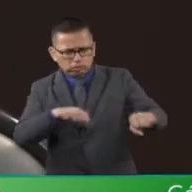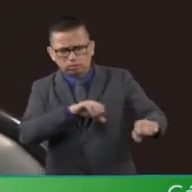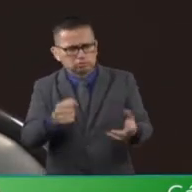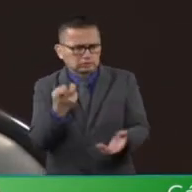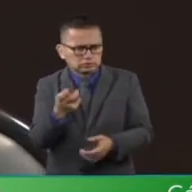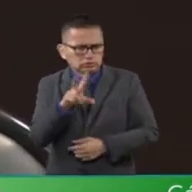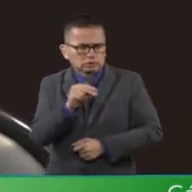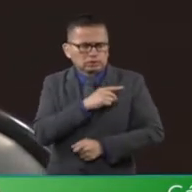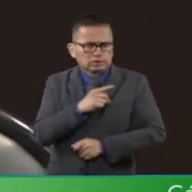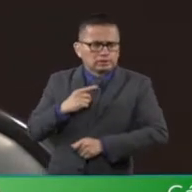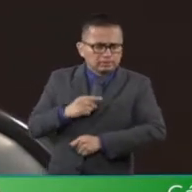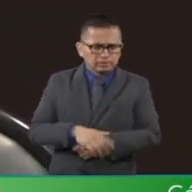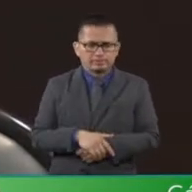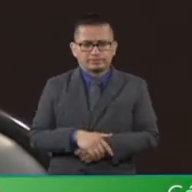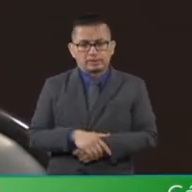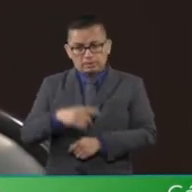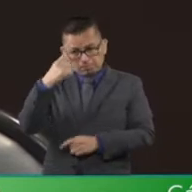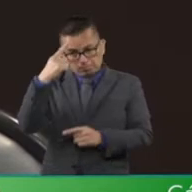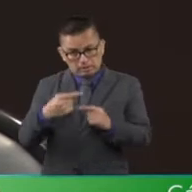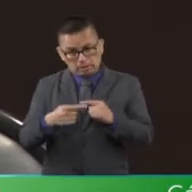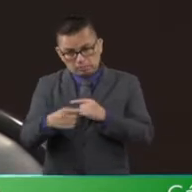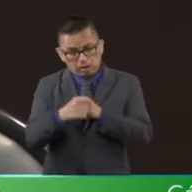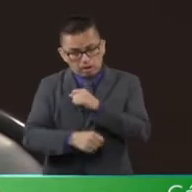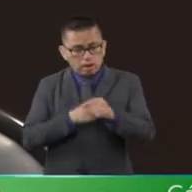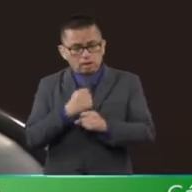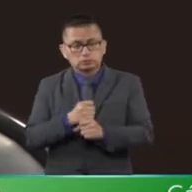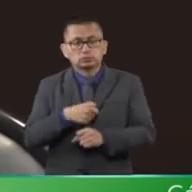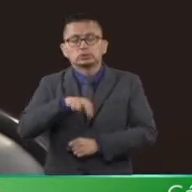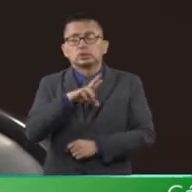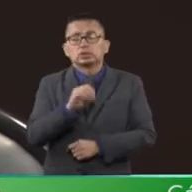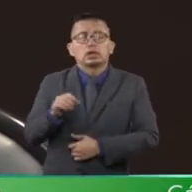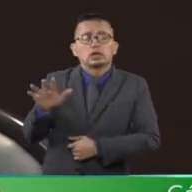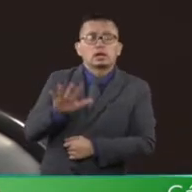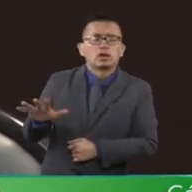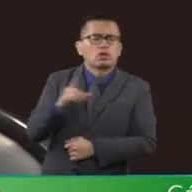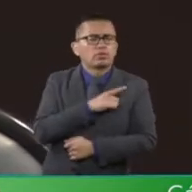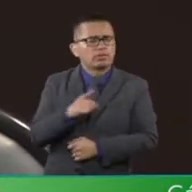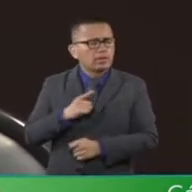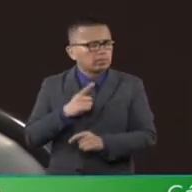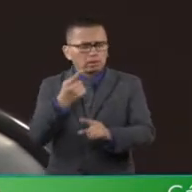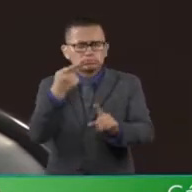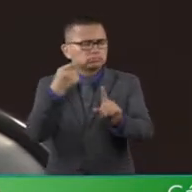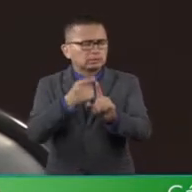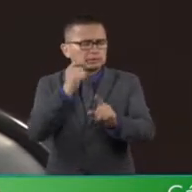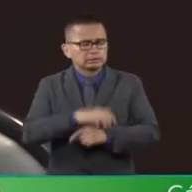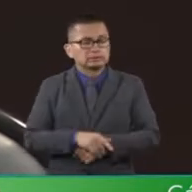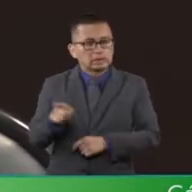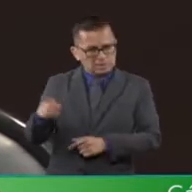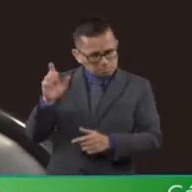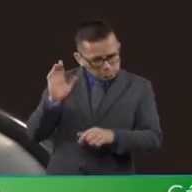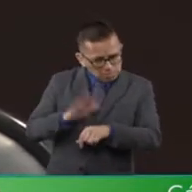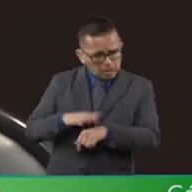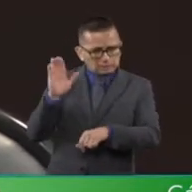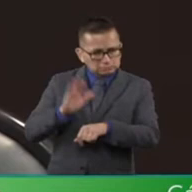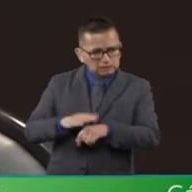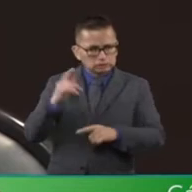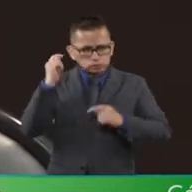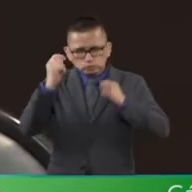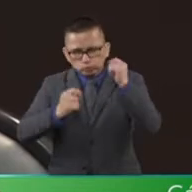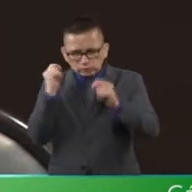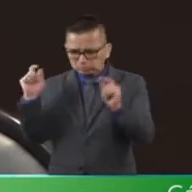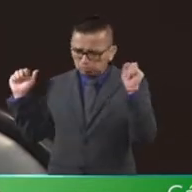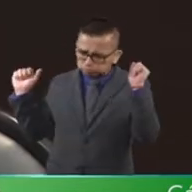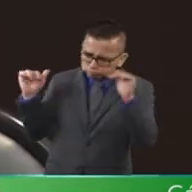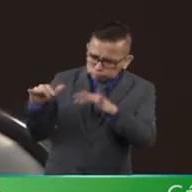duda en los próximos años son lograr un turismo sostenible que preserve la riqueza natural del